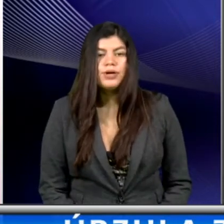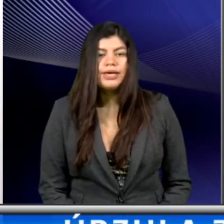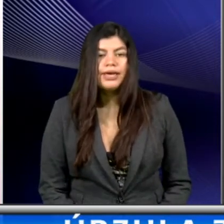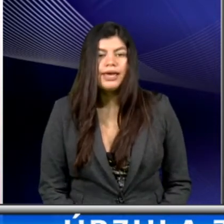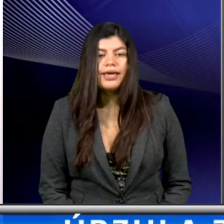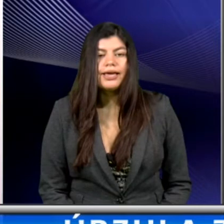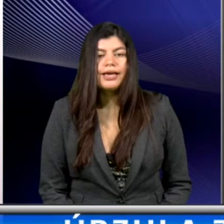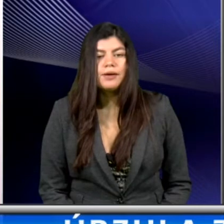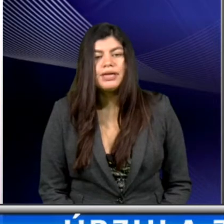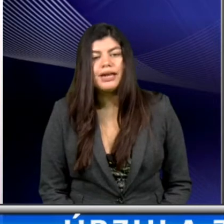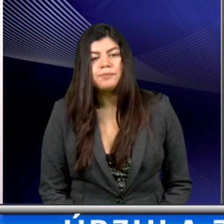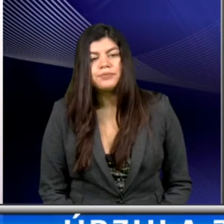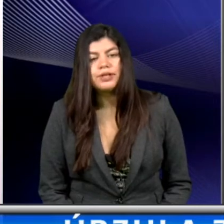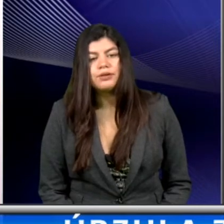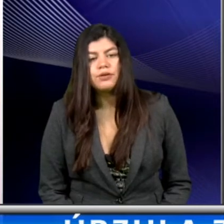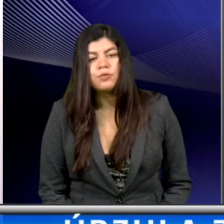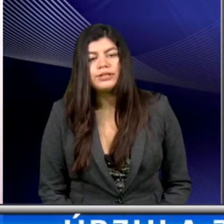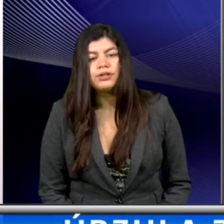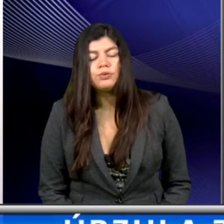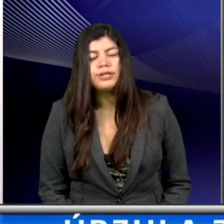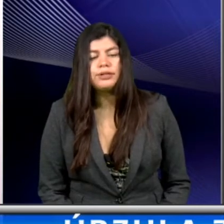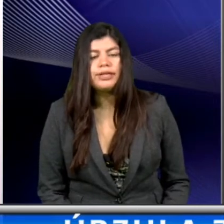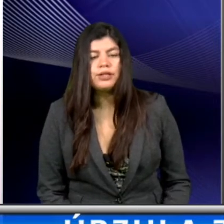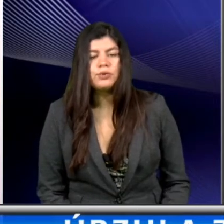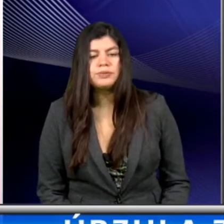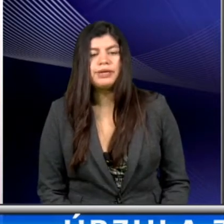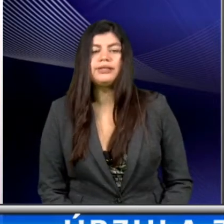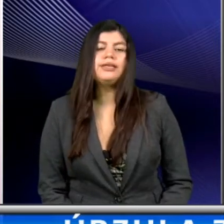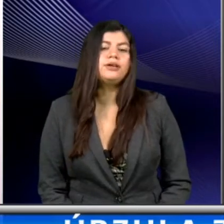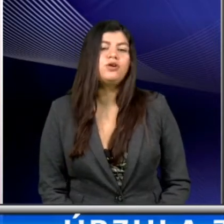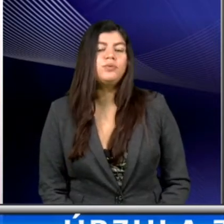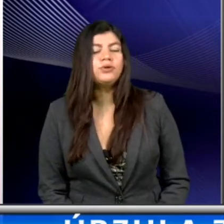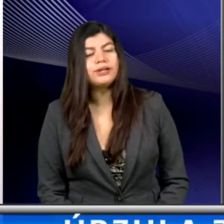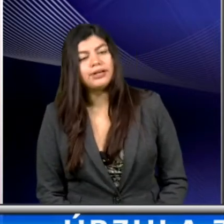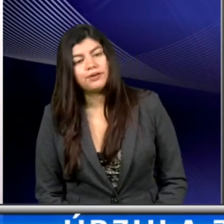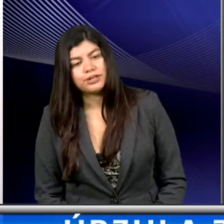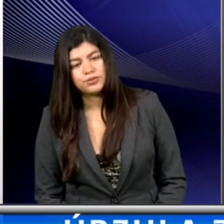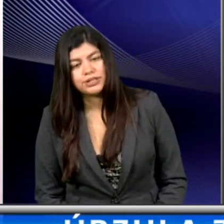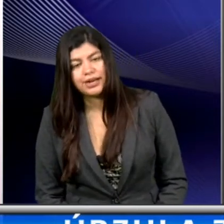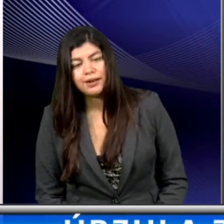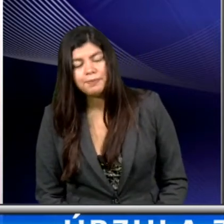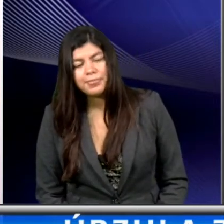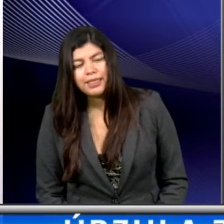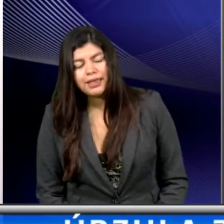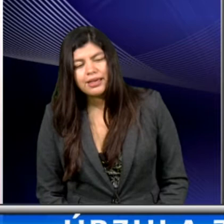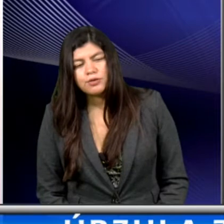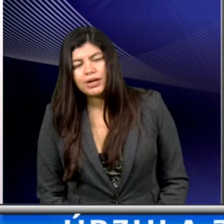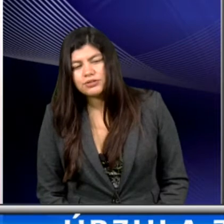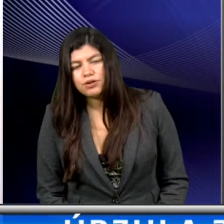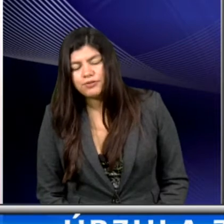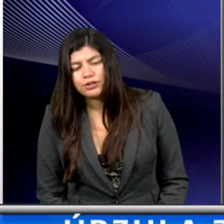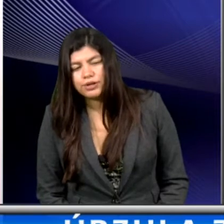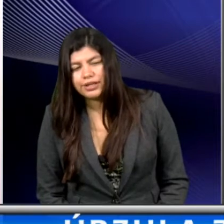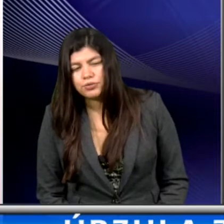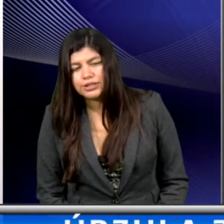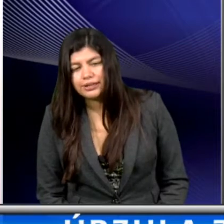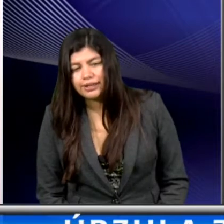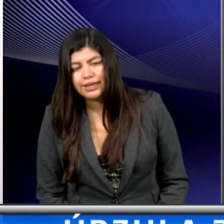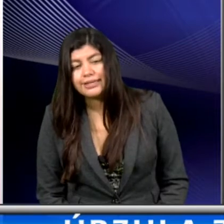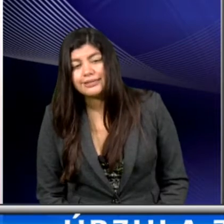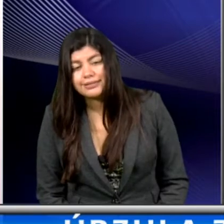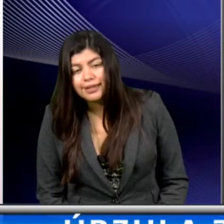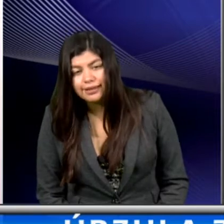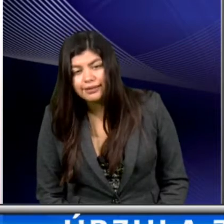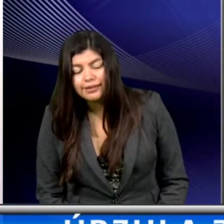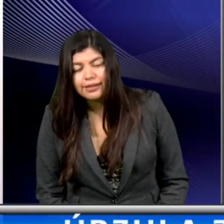ejemplo, Camila, que nos cuentes tú desde tu expertise como trabajadora social, ¿cuáles son los factores que tú sientes